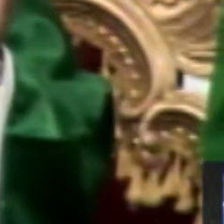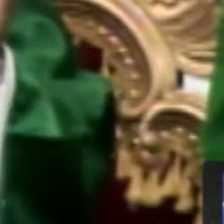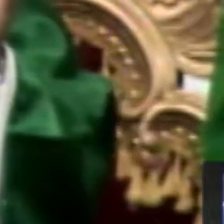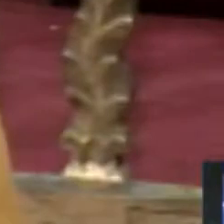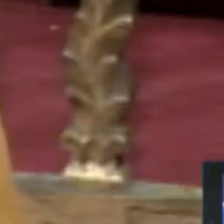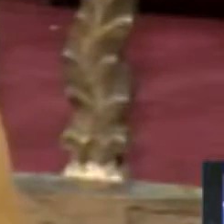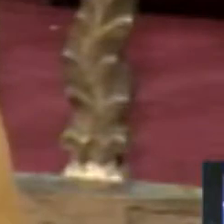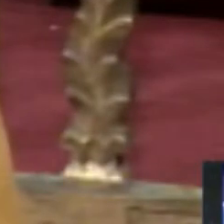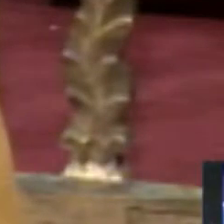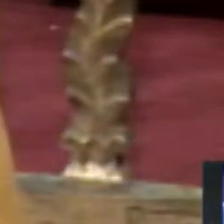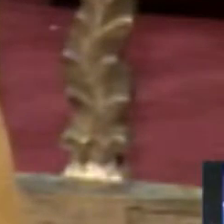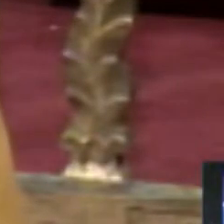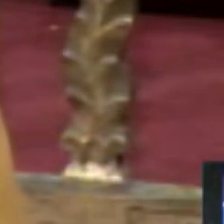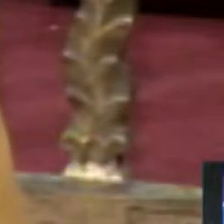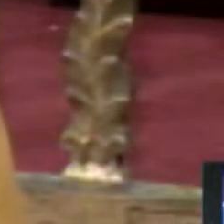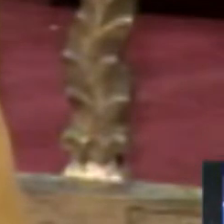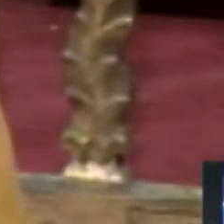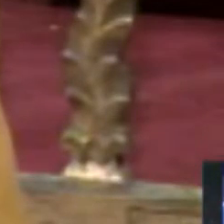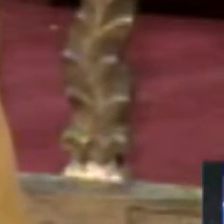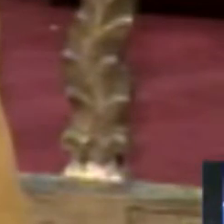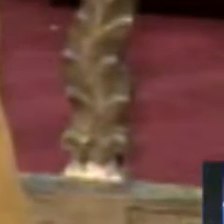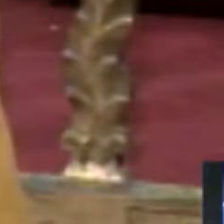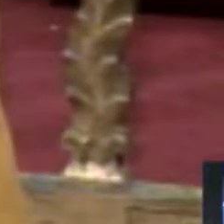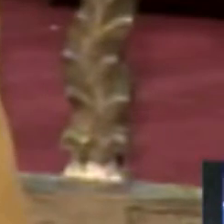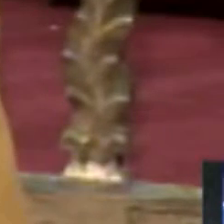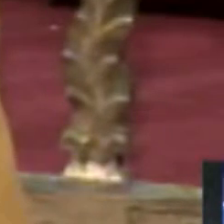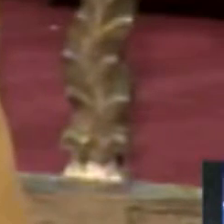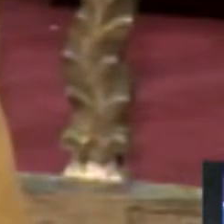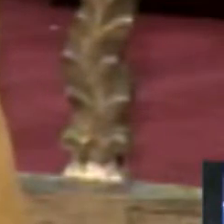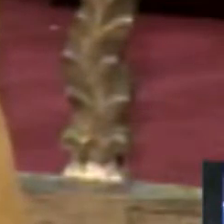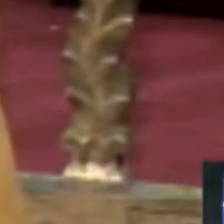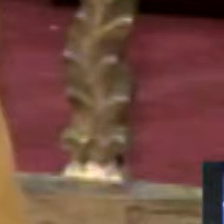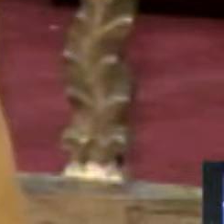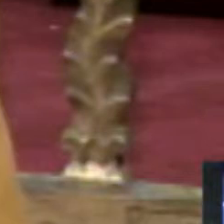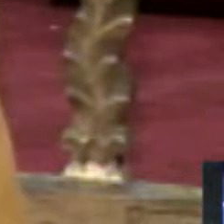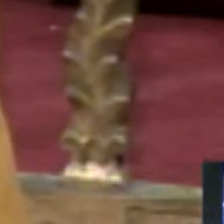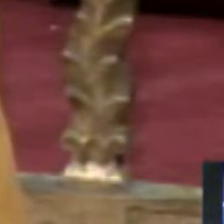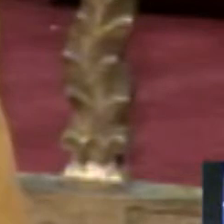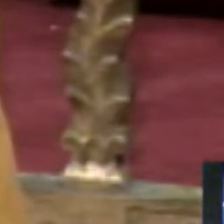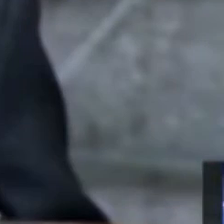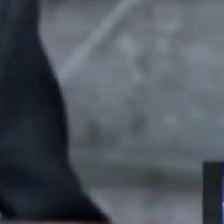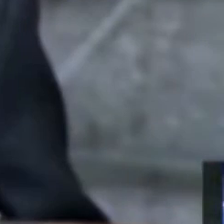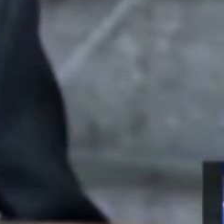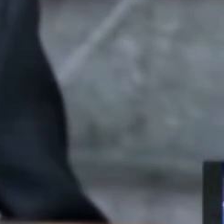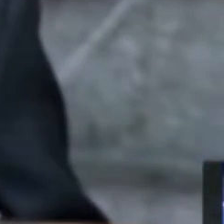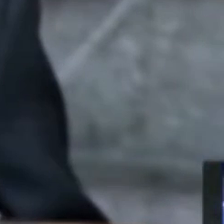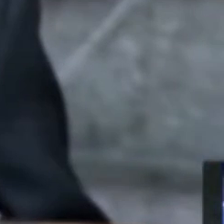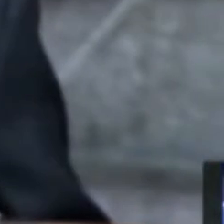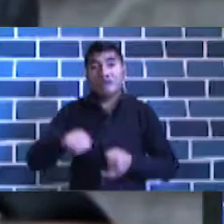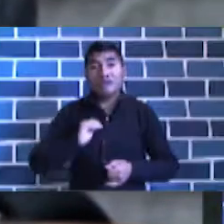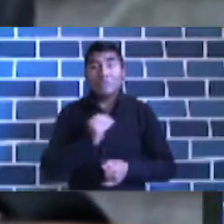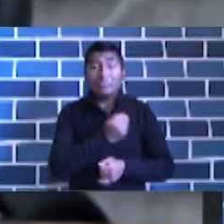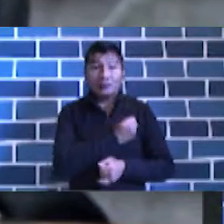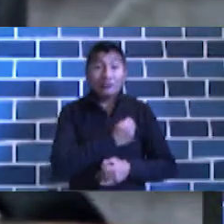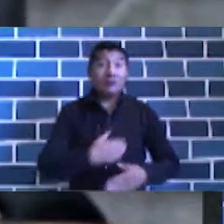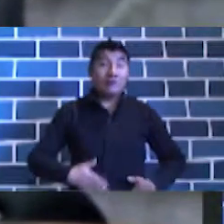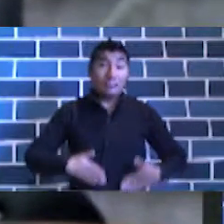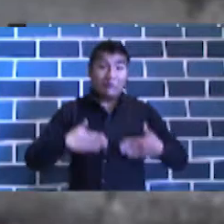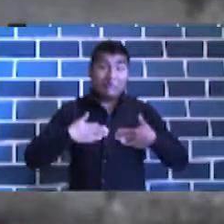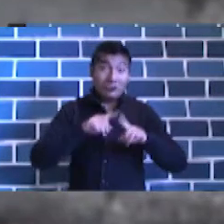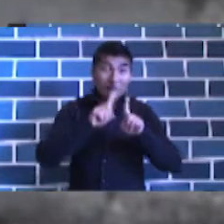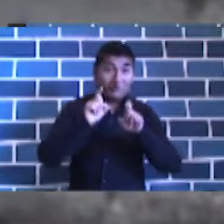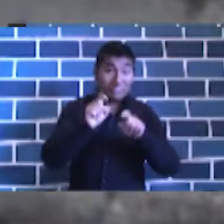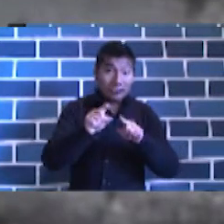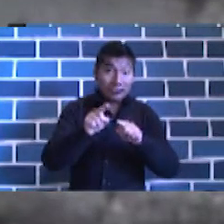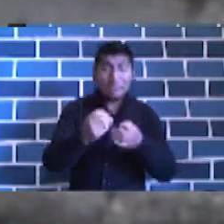vida, da testimonio de la cruz de Cristo que salva y no se gloría por su inteligencia. Pero